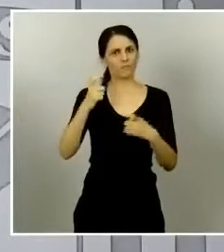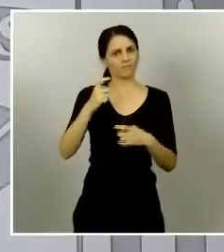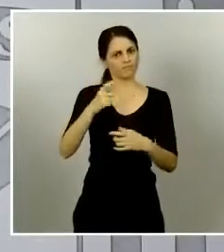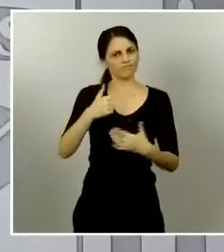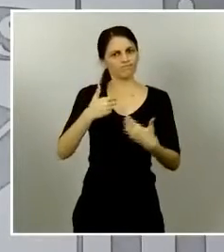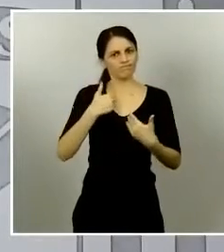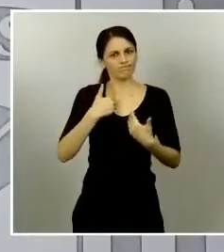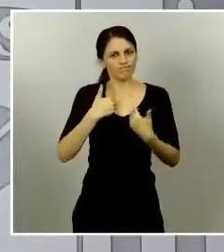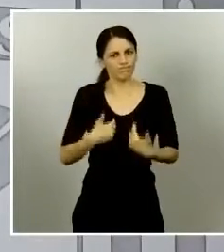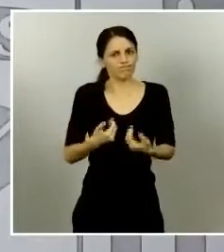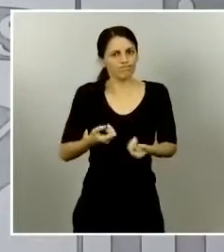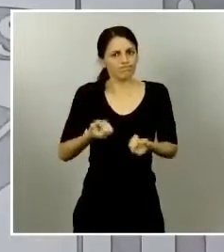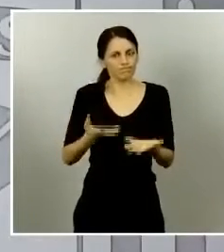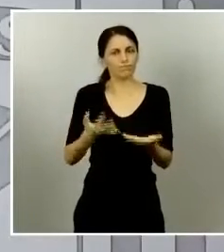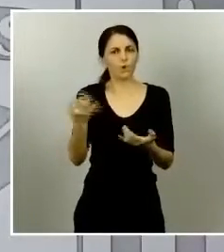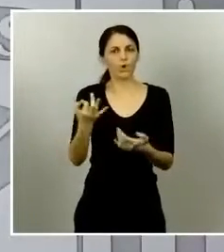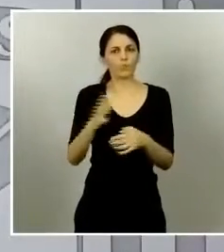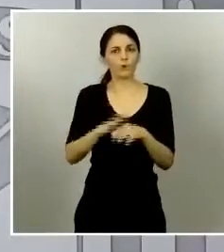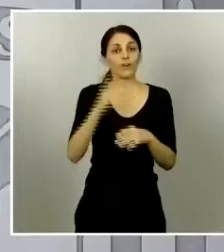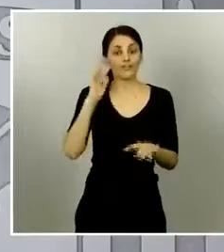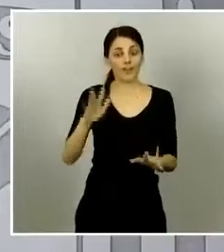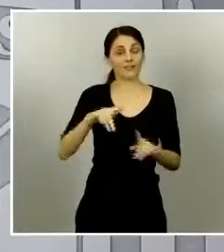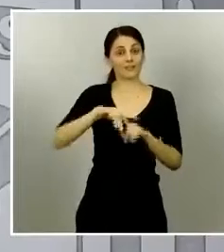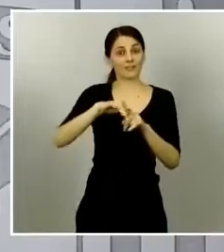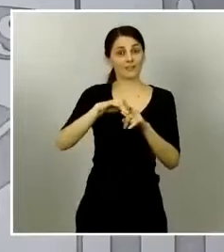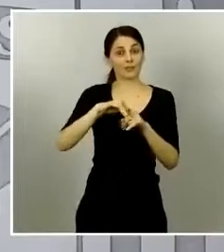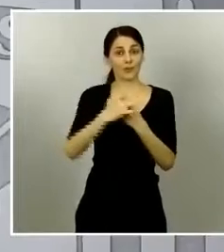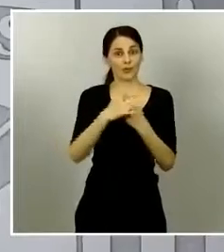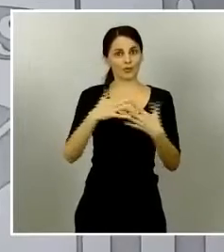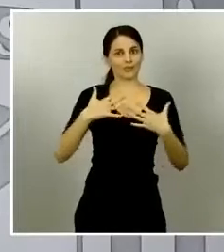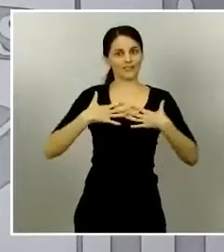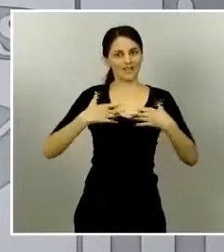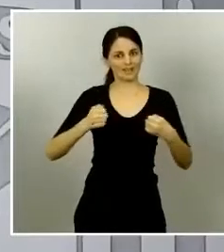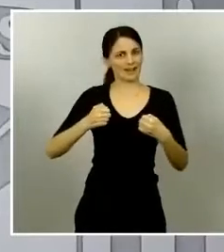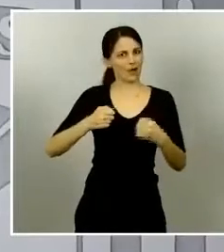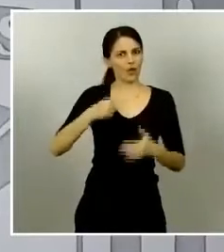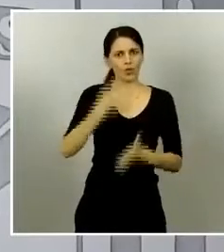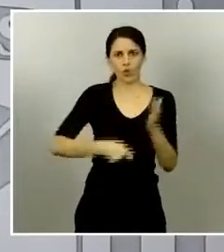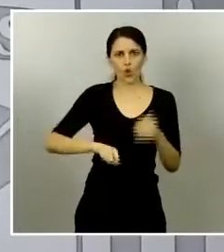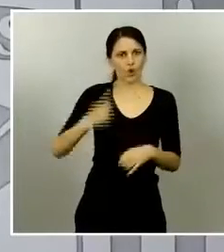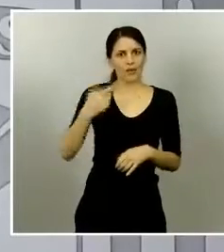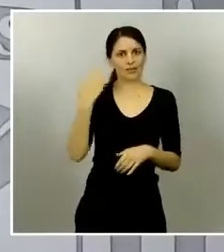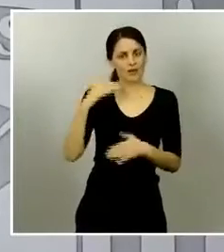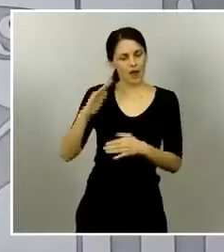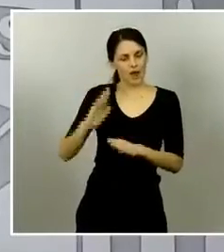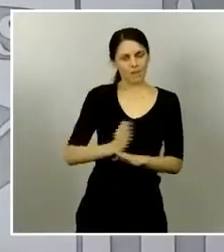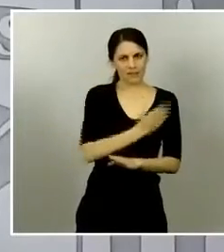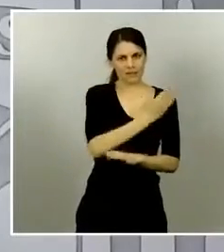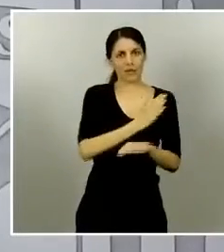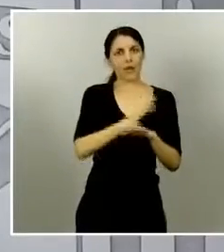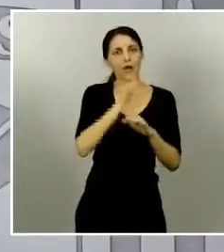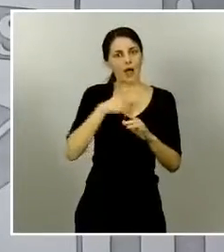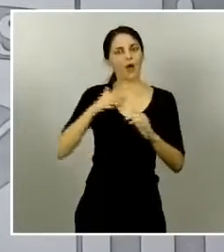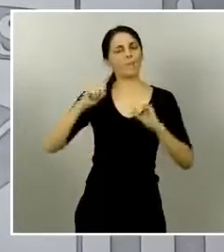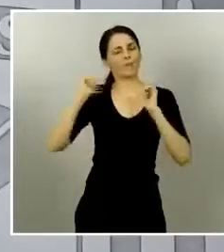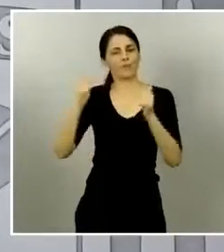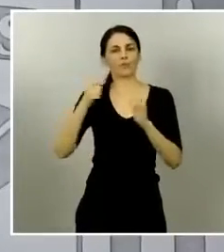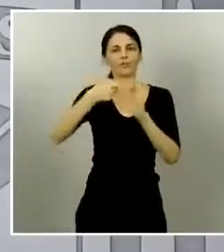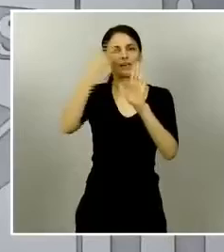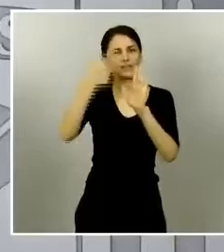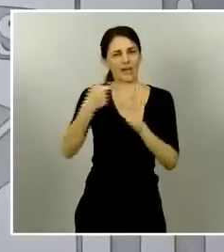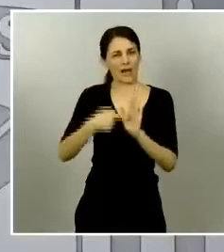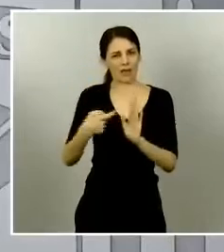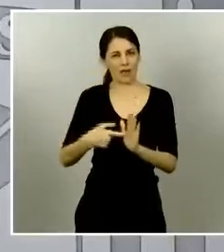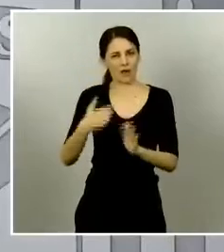española, el que nos ha permitido dejar atrás la etapa más crítica desde el punto de vista sanitario y avanzar con paso